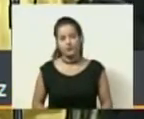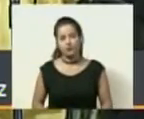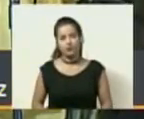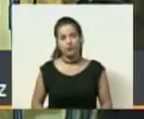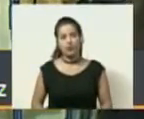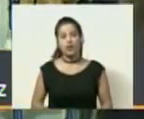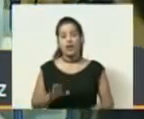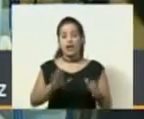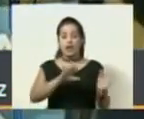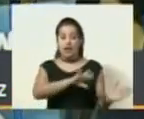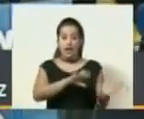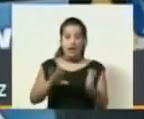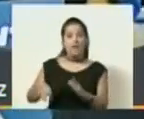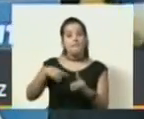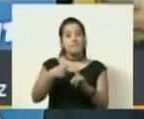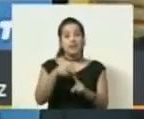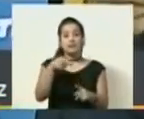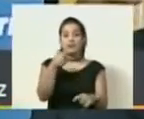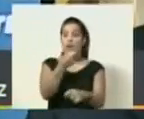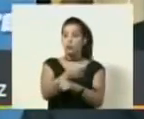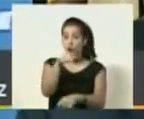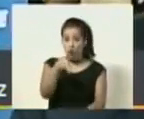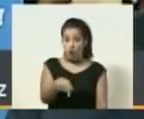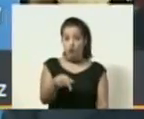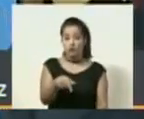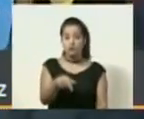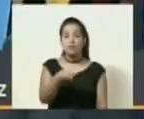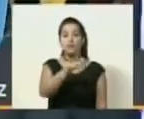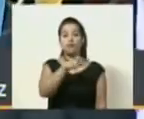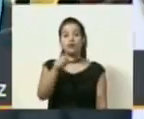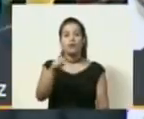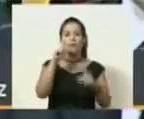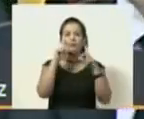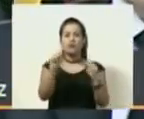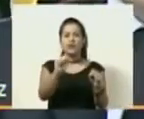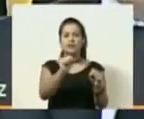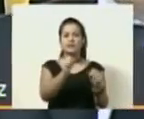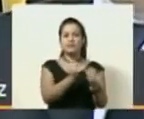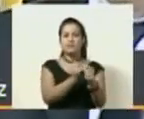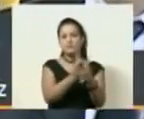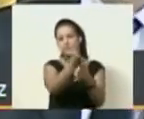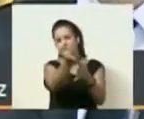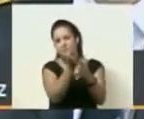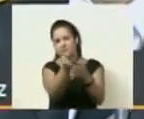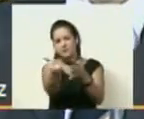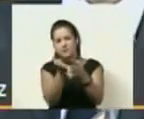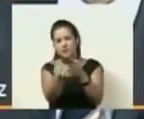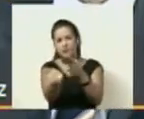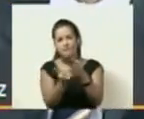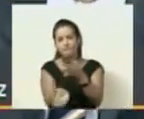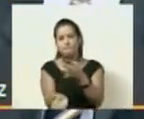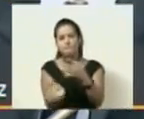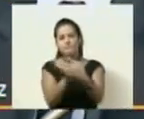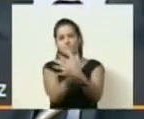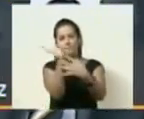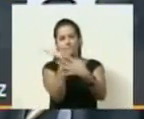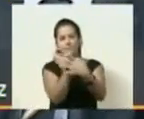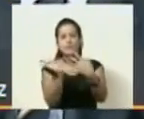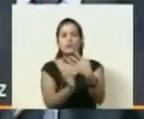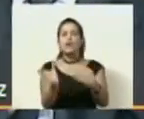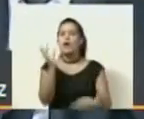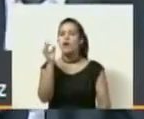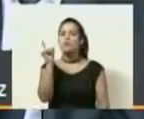están graduando profesionales de distintas carreras, lo decía